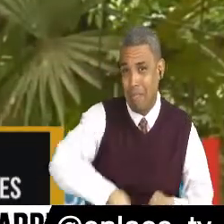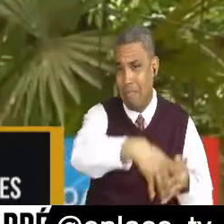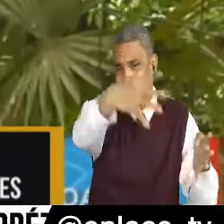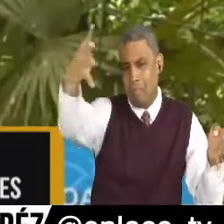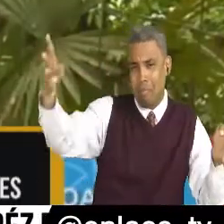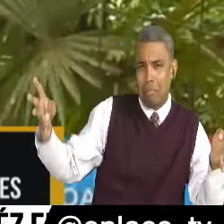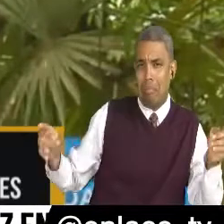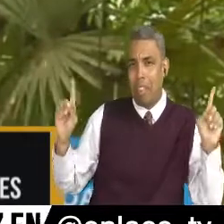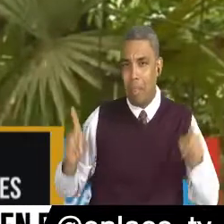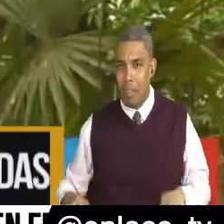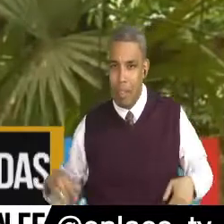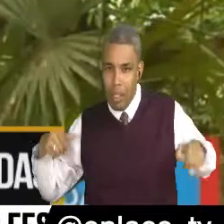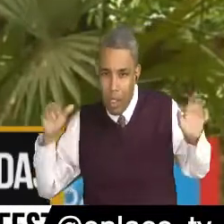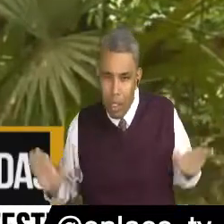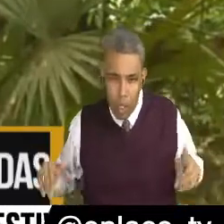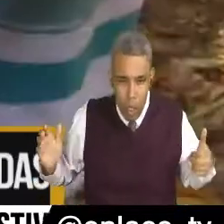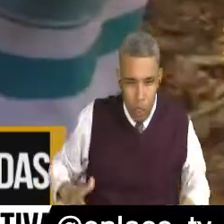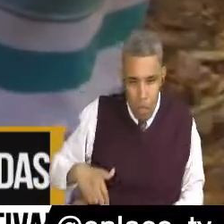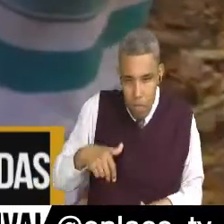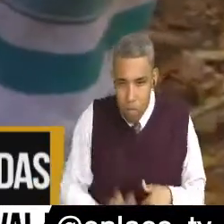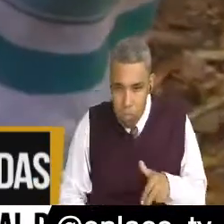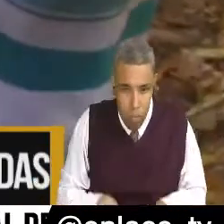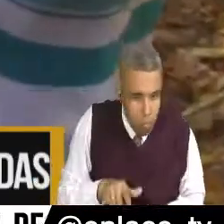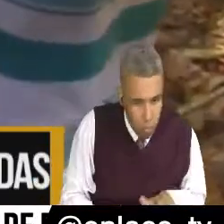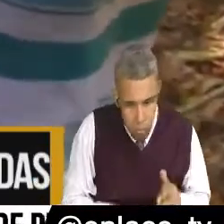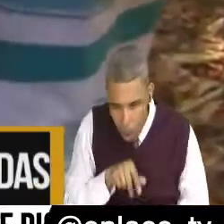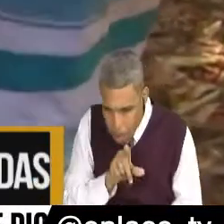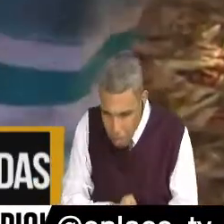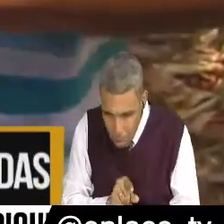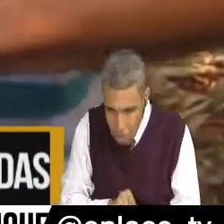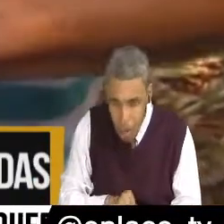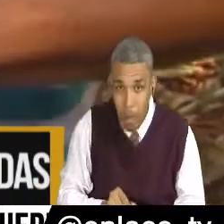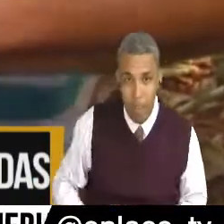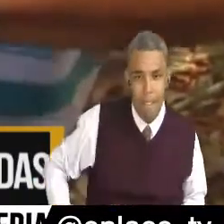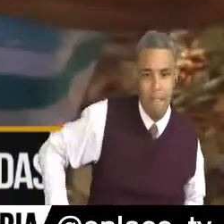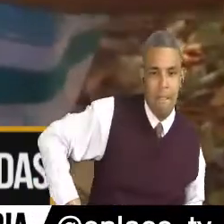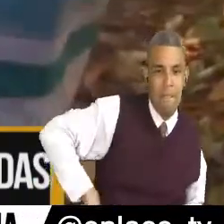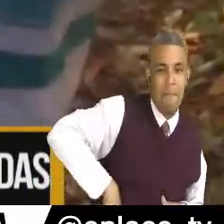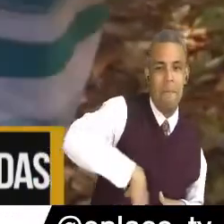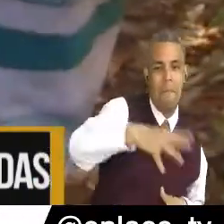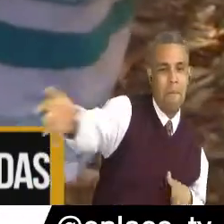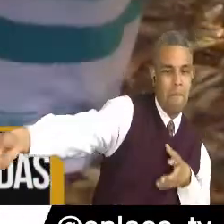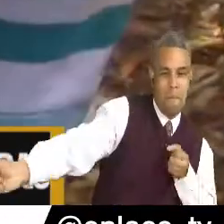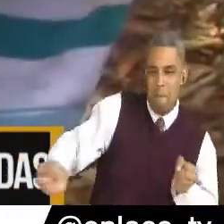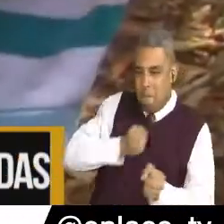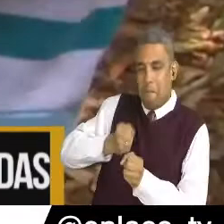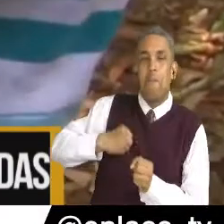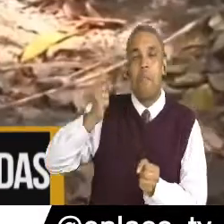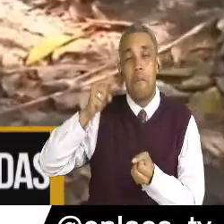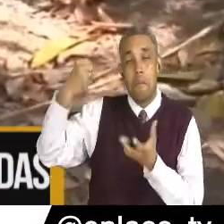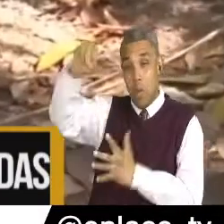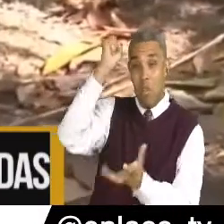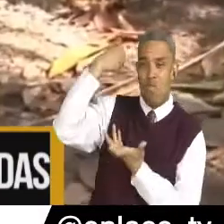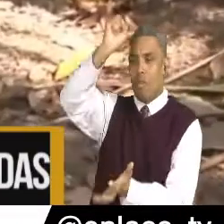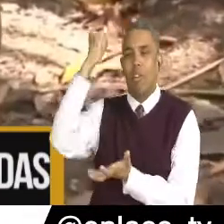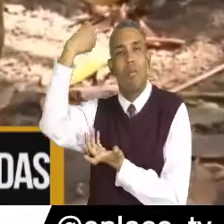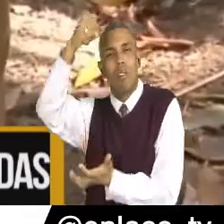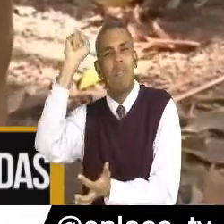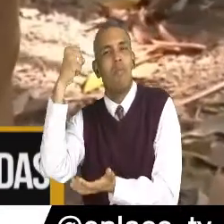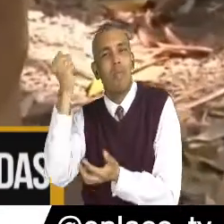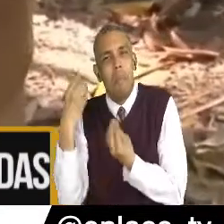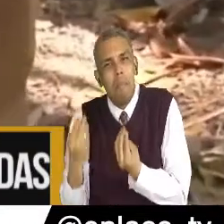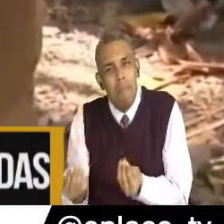Después de extraerlas, podemos procesar el ave y tomar varias medidas acerca de su condición corporal, el